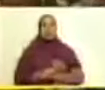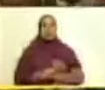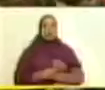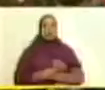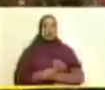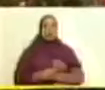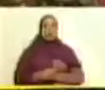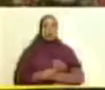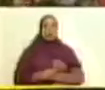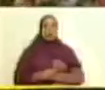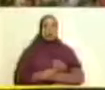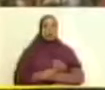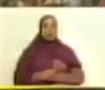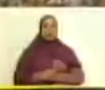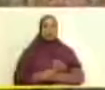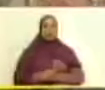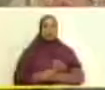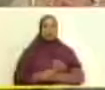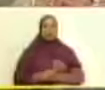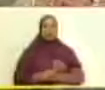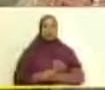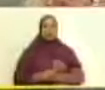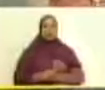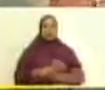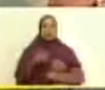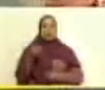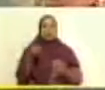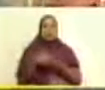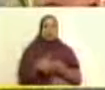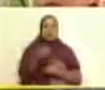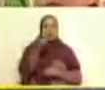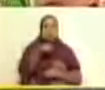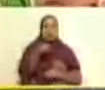que tiene que ver también con los nudos críticos